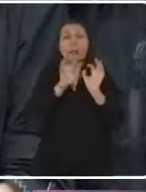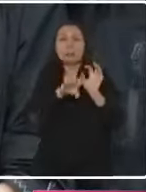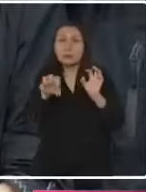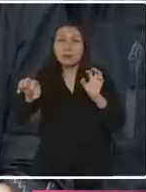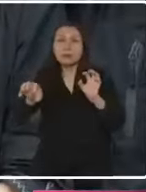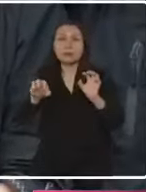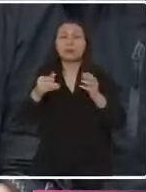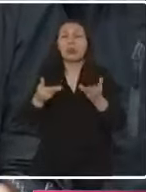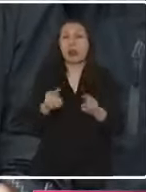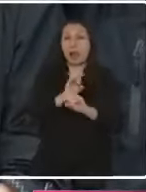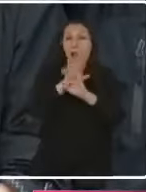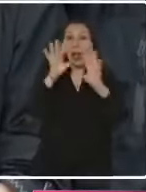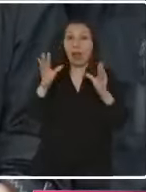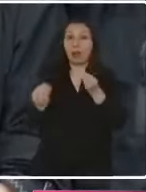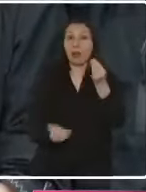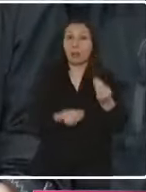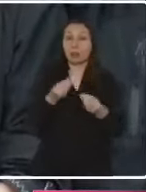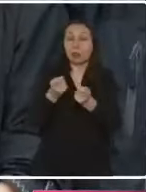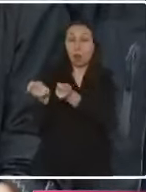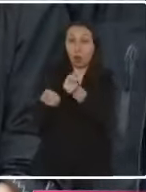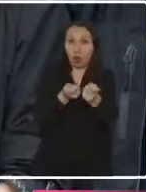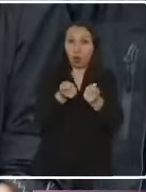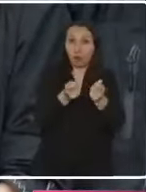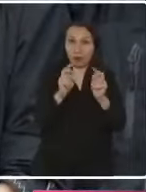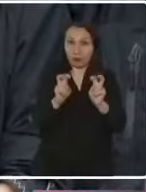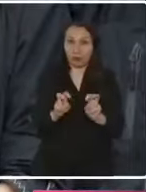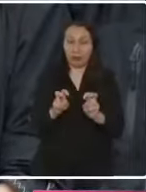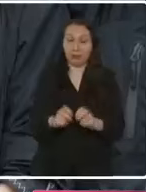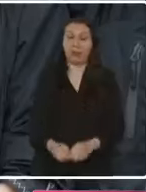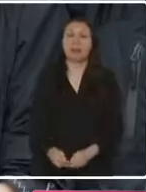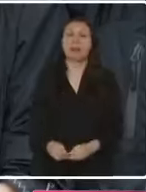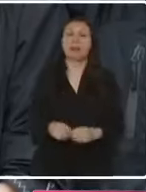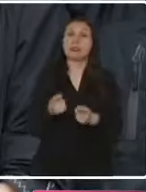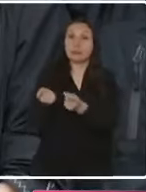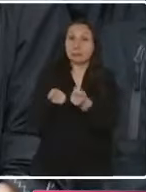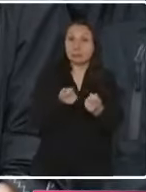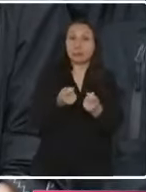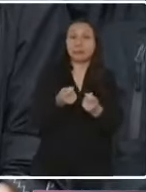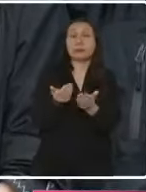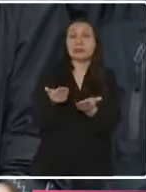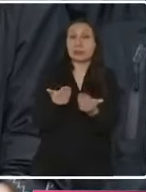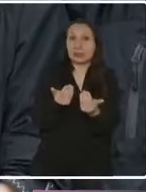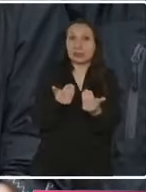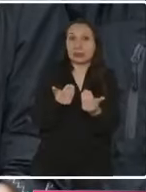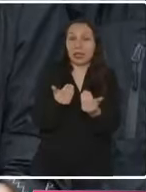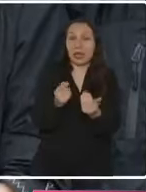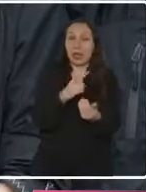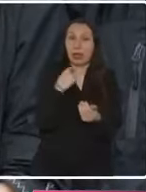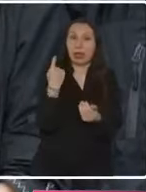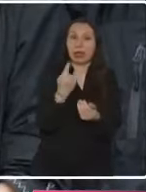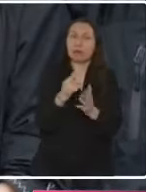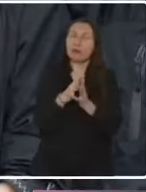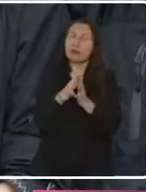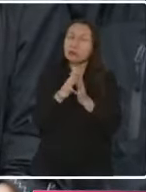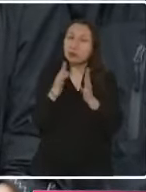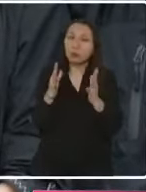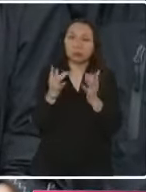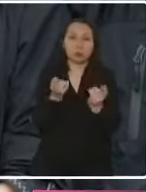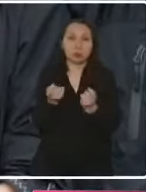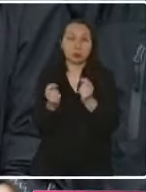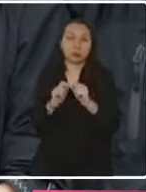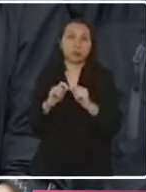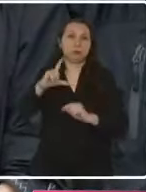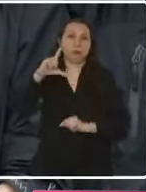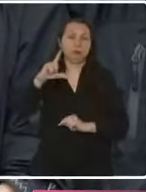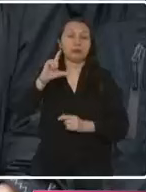ser muy claro en esto. Acá las dimensiones económicas y los recursos que vamos a necesitar son muy altos.